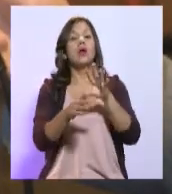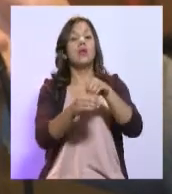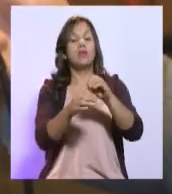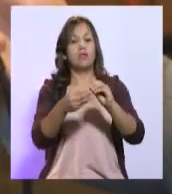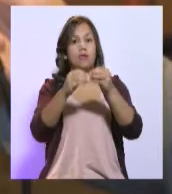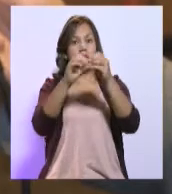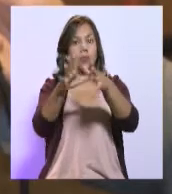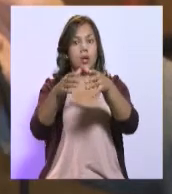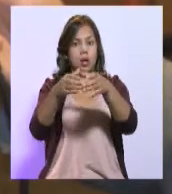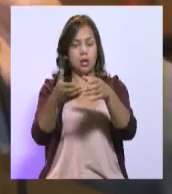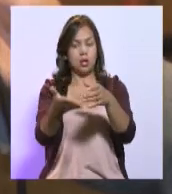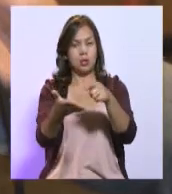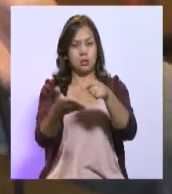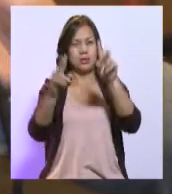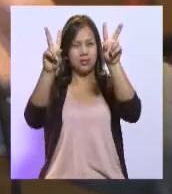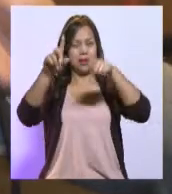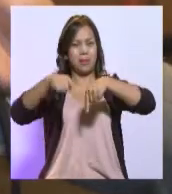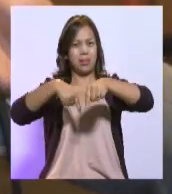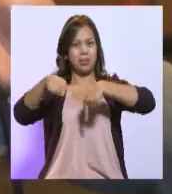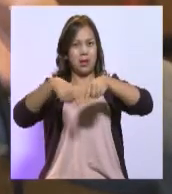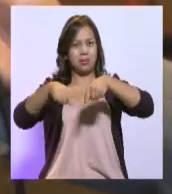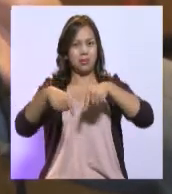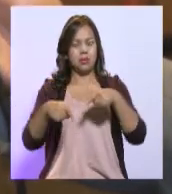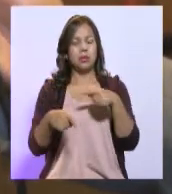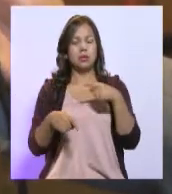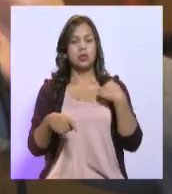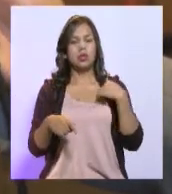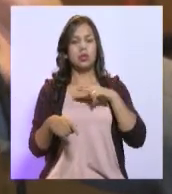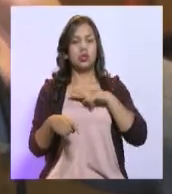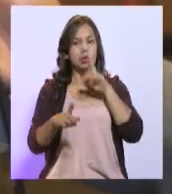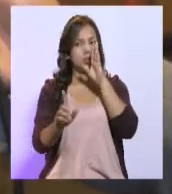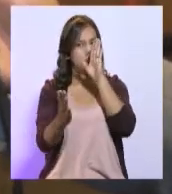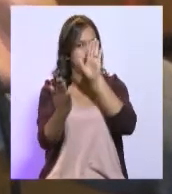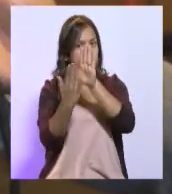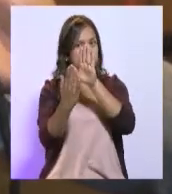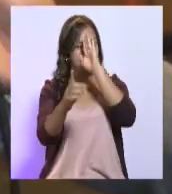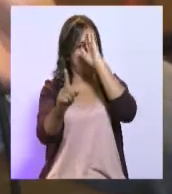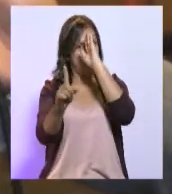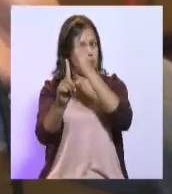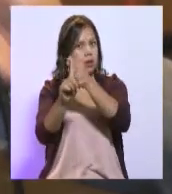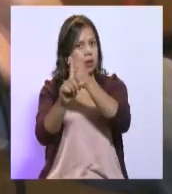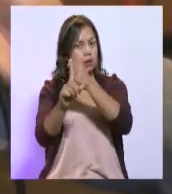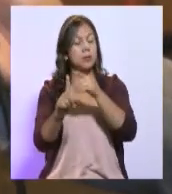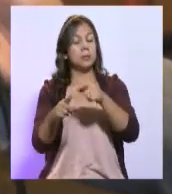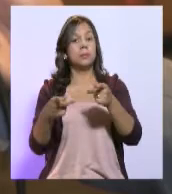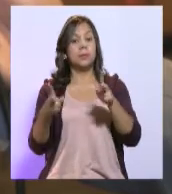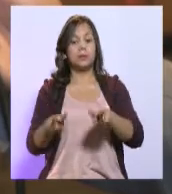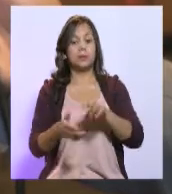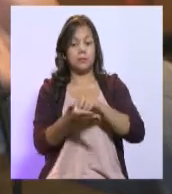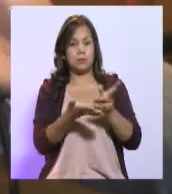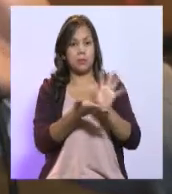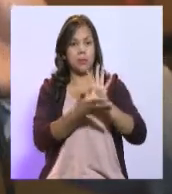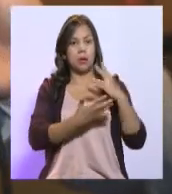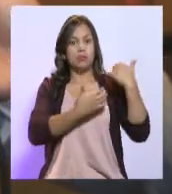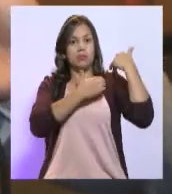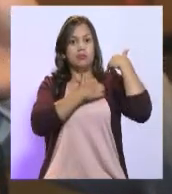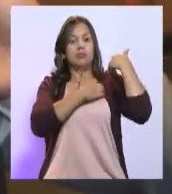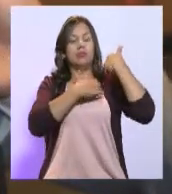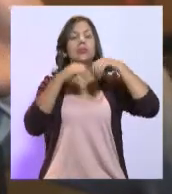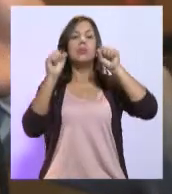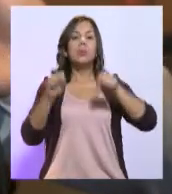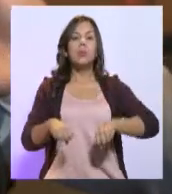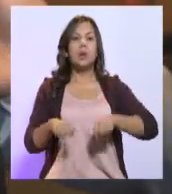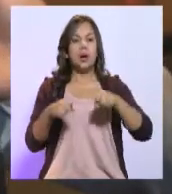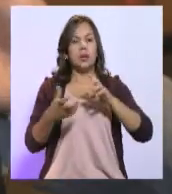en materia de tránsito, de manera que incidiremos de manera directa para que todo lo que corresponda a la Asamblea quede subsanado a fin de